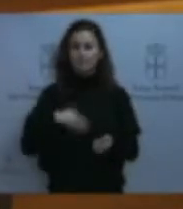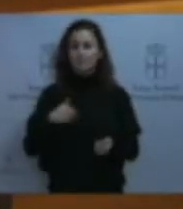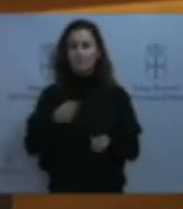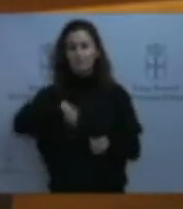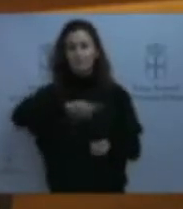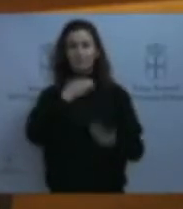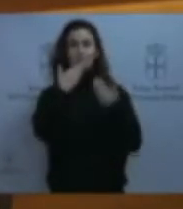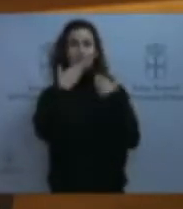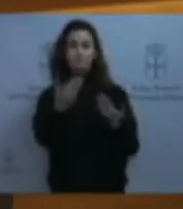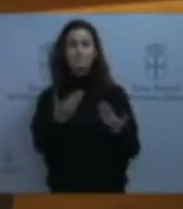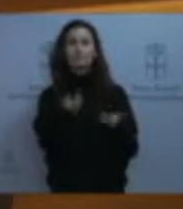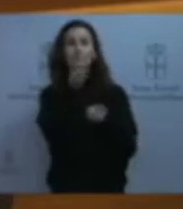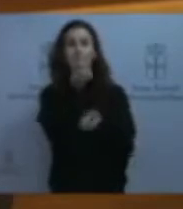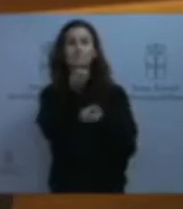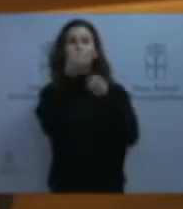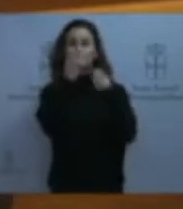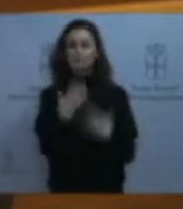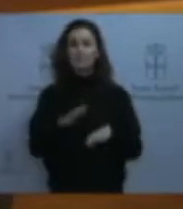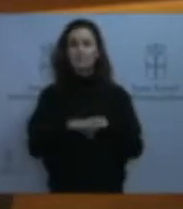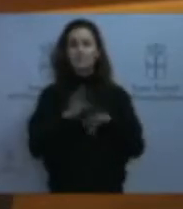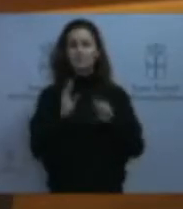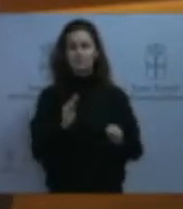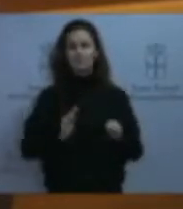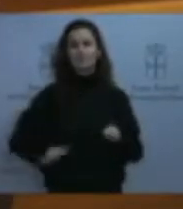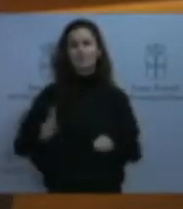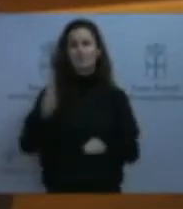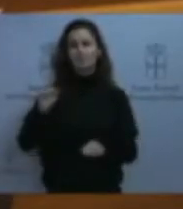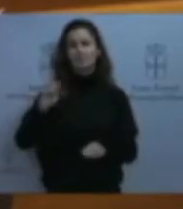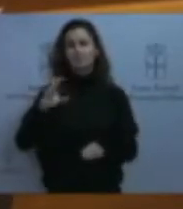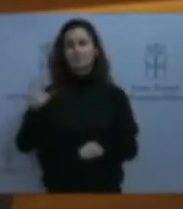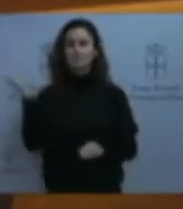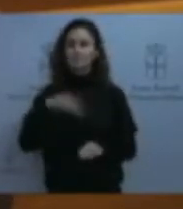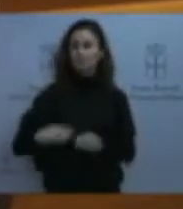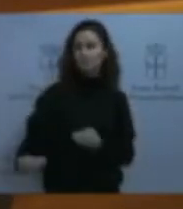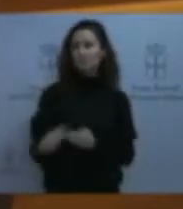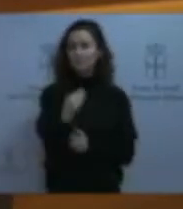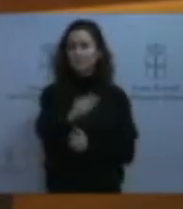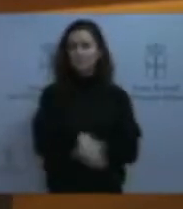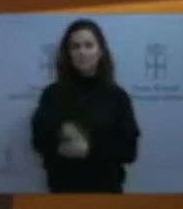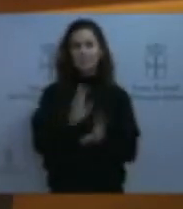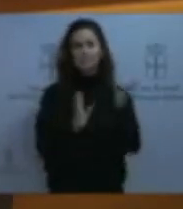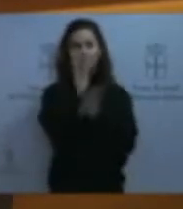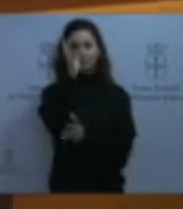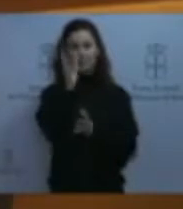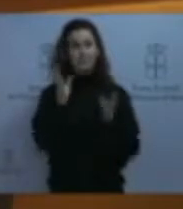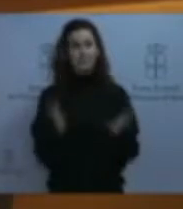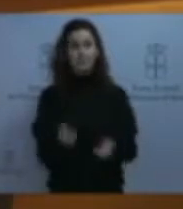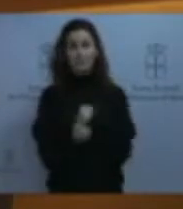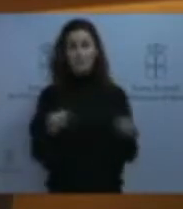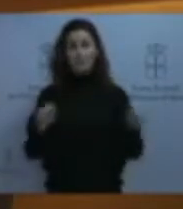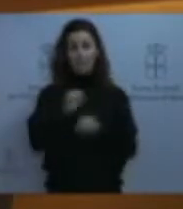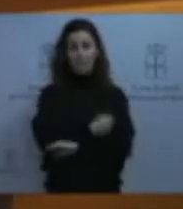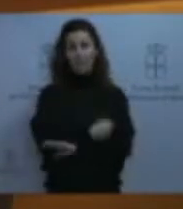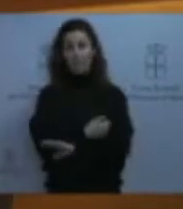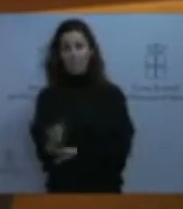la información correcta sobre la falta de ayudas de la PAC por parte del FEGA en zonas incendiadas. Aunque llegara tarde, sentimos